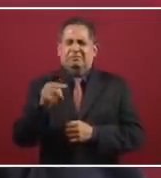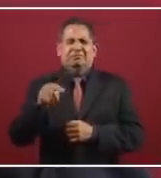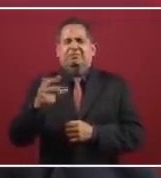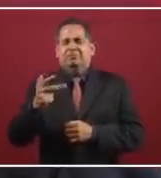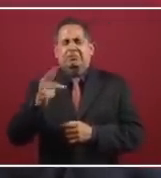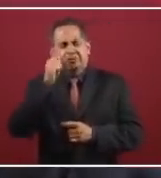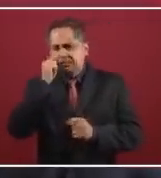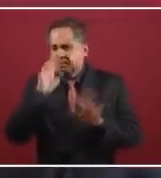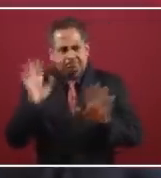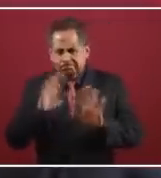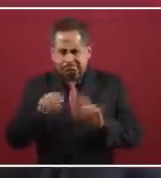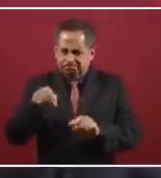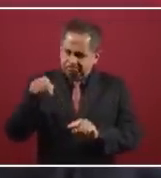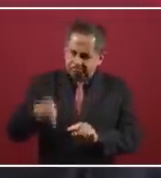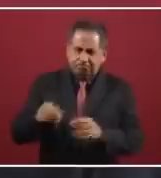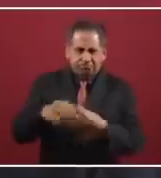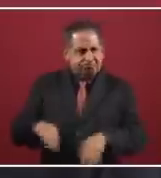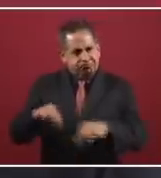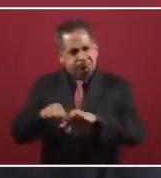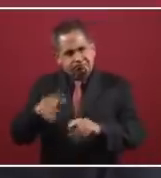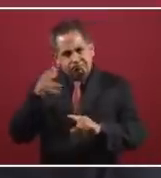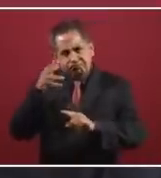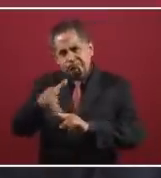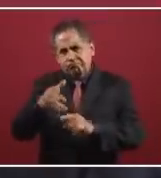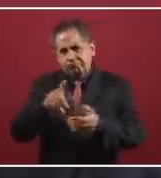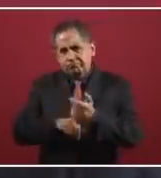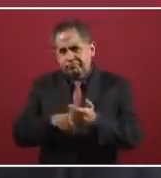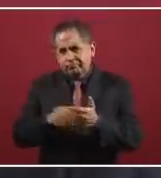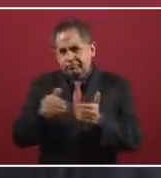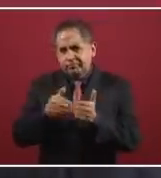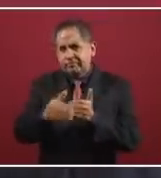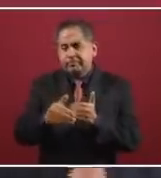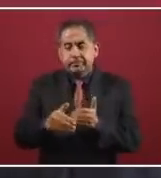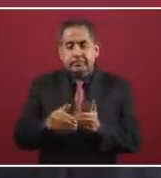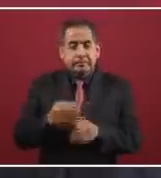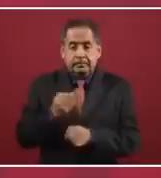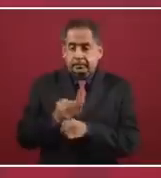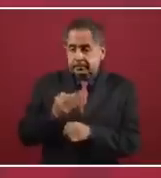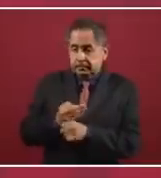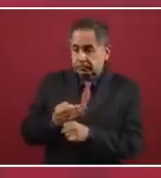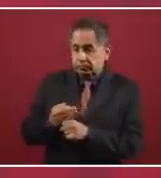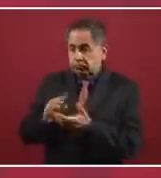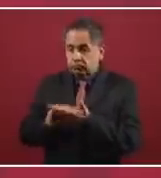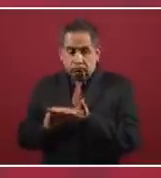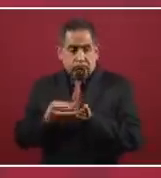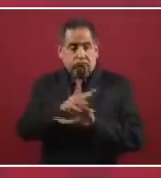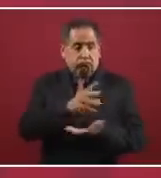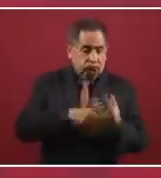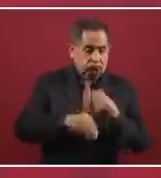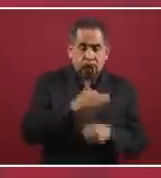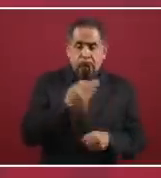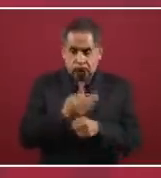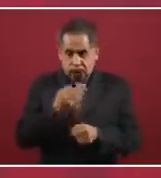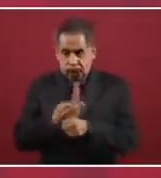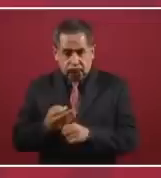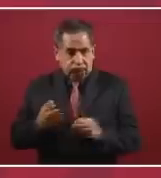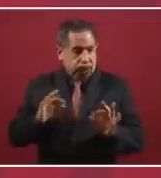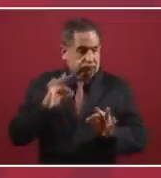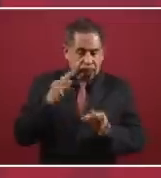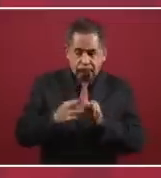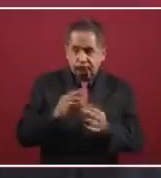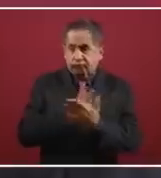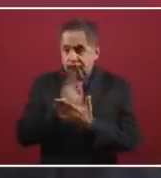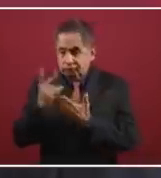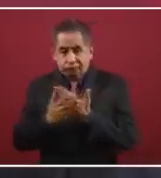no es importante, lo importante es que está así porque no ha habido esa gran inversión que se está planteando, que está dentro de los